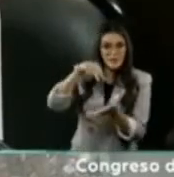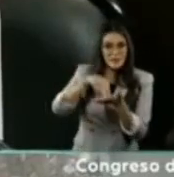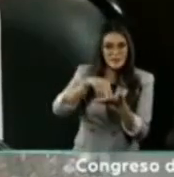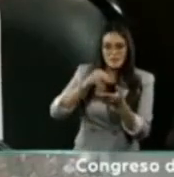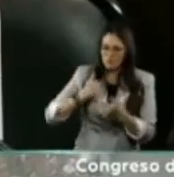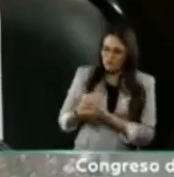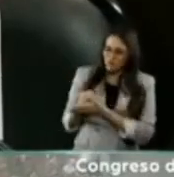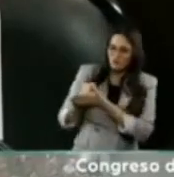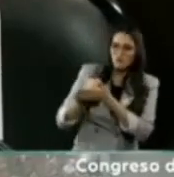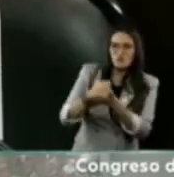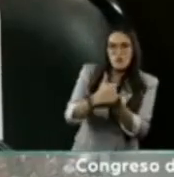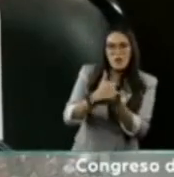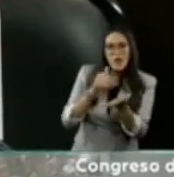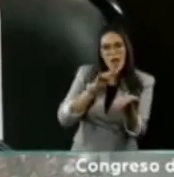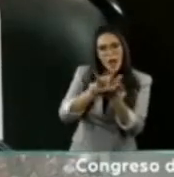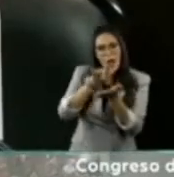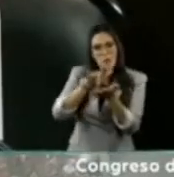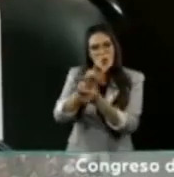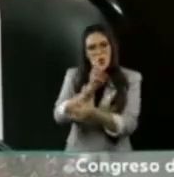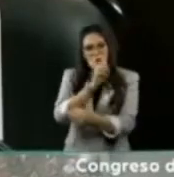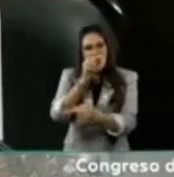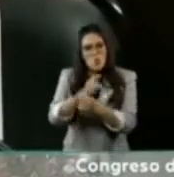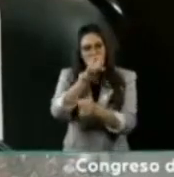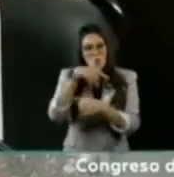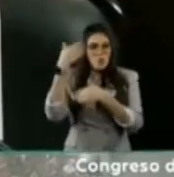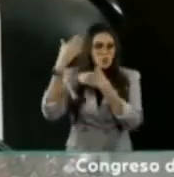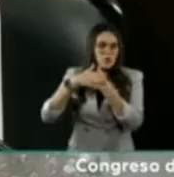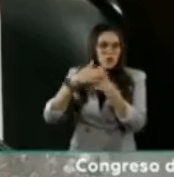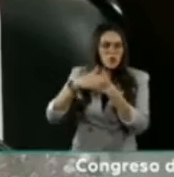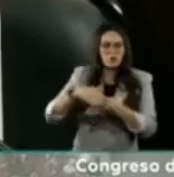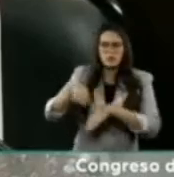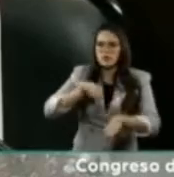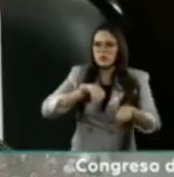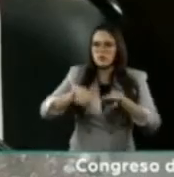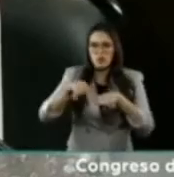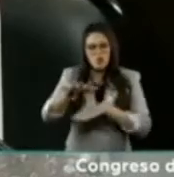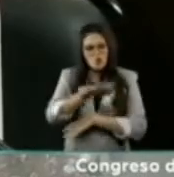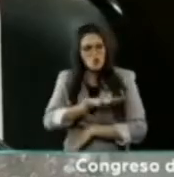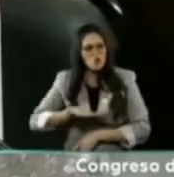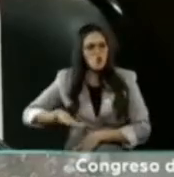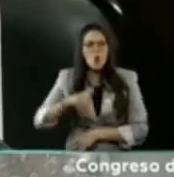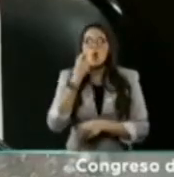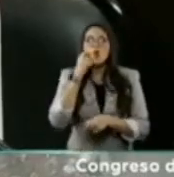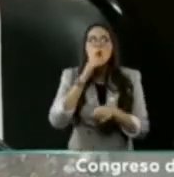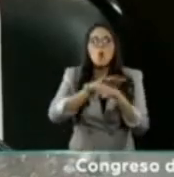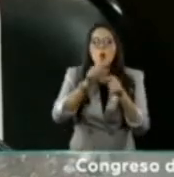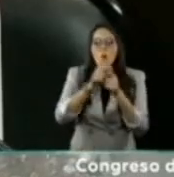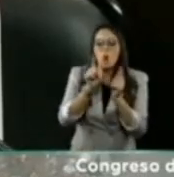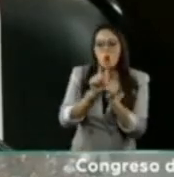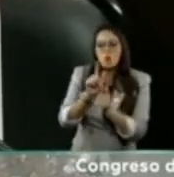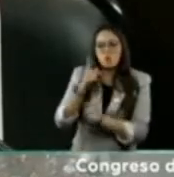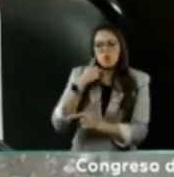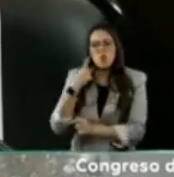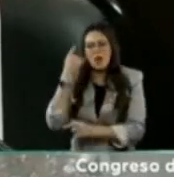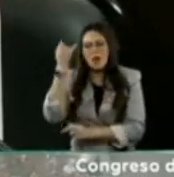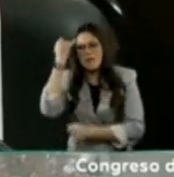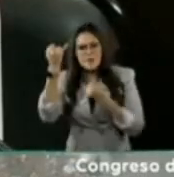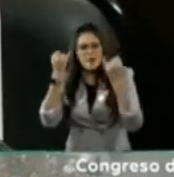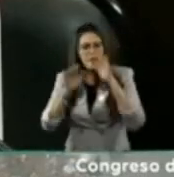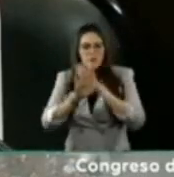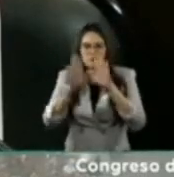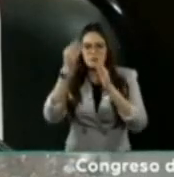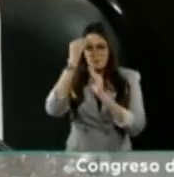de Telmex, tecnológica de Telmex, para usarla como quisiera en lo que iba a ser a Plataforma México,